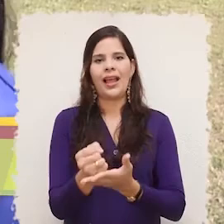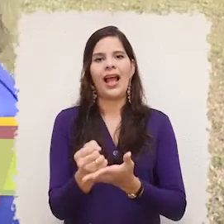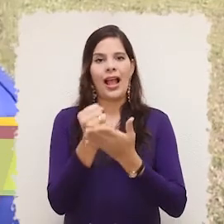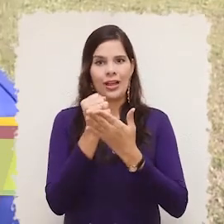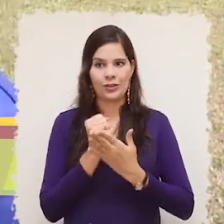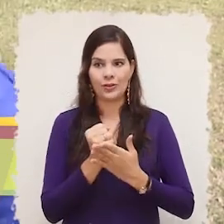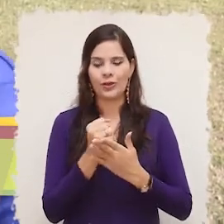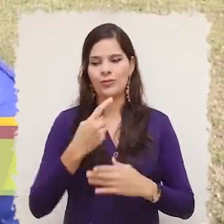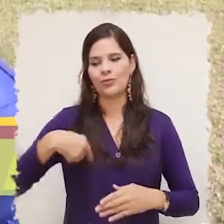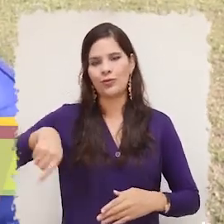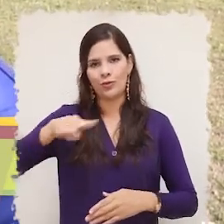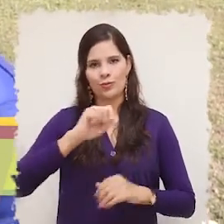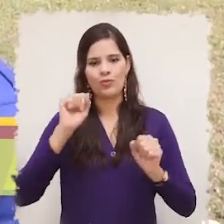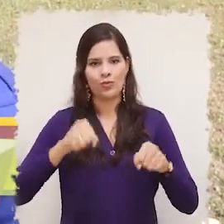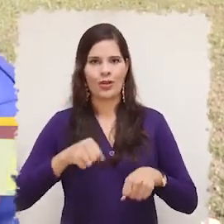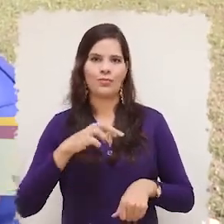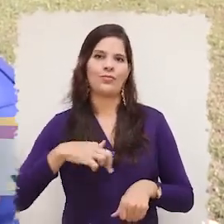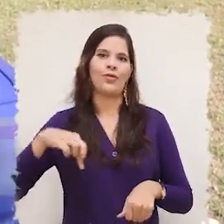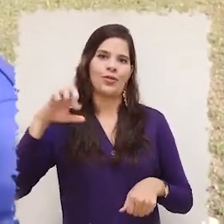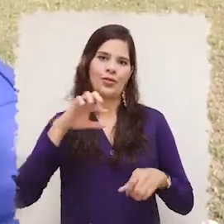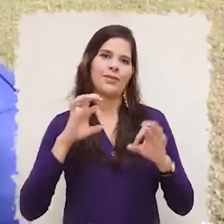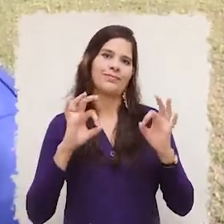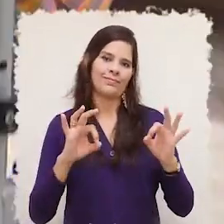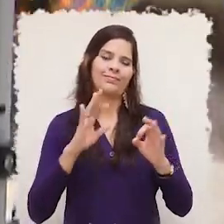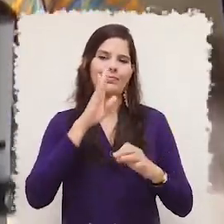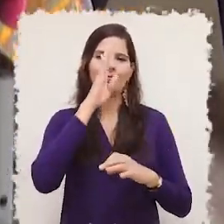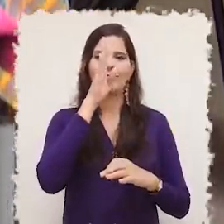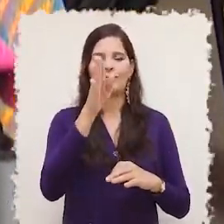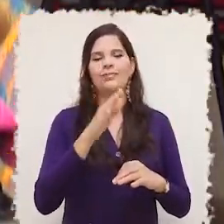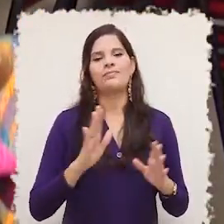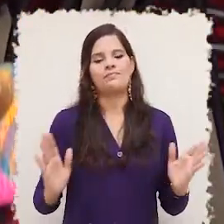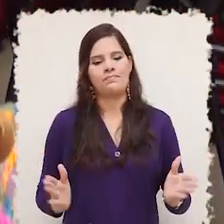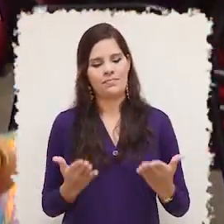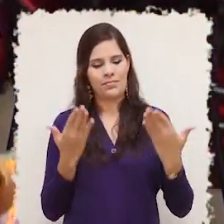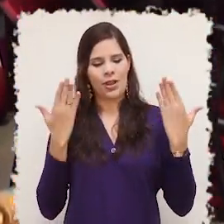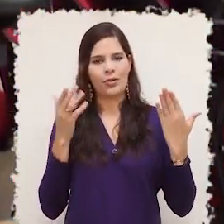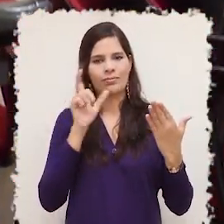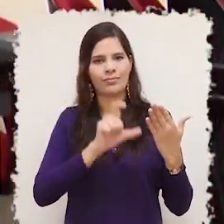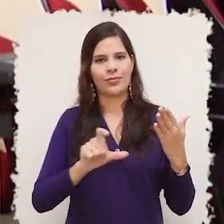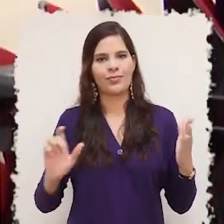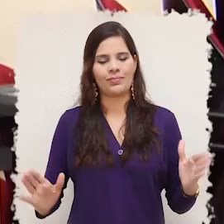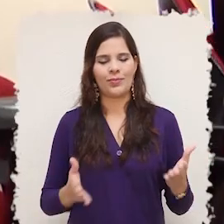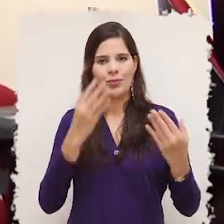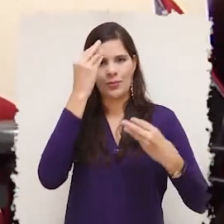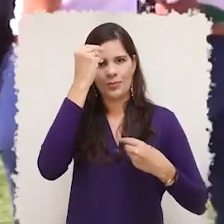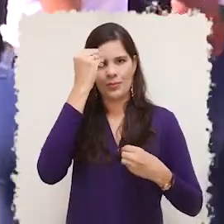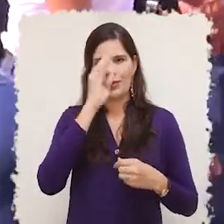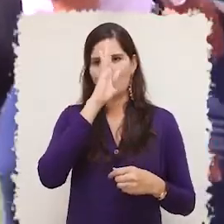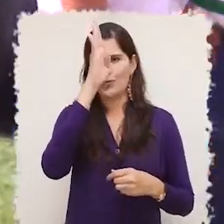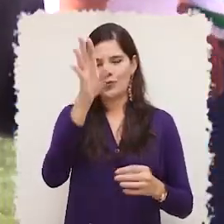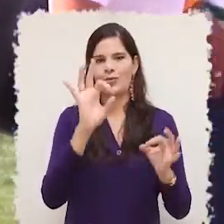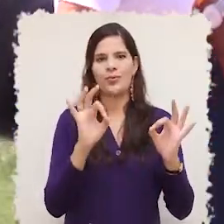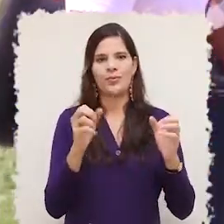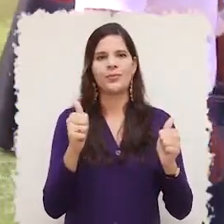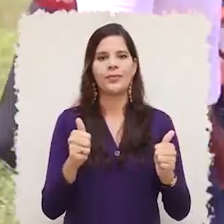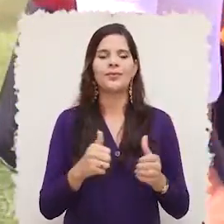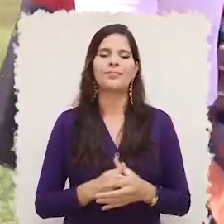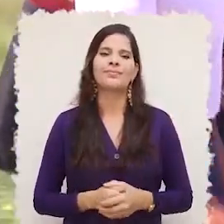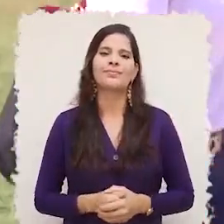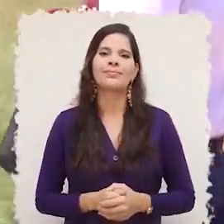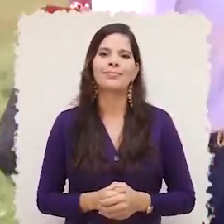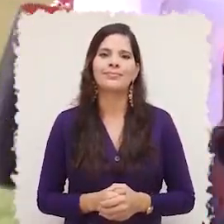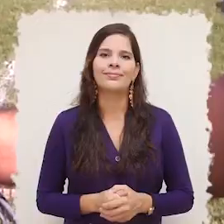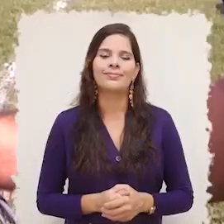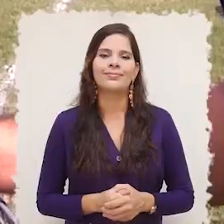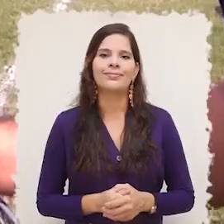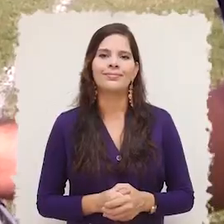para nosotros ser profesionales y ser una mejor persona adelante. Ser una profesional.